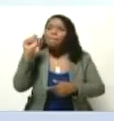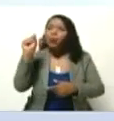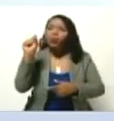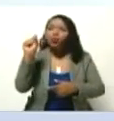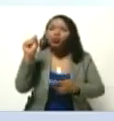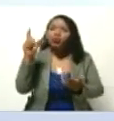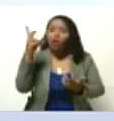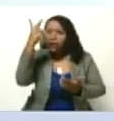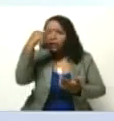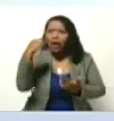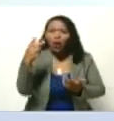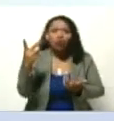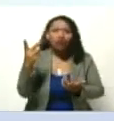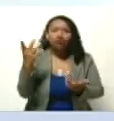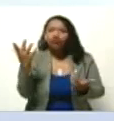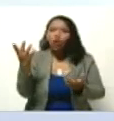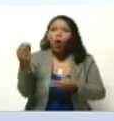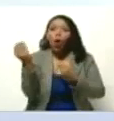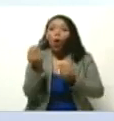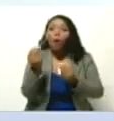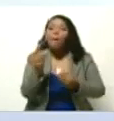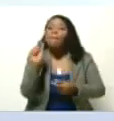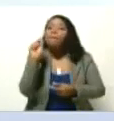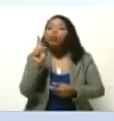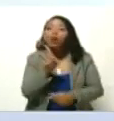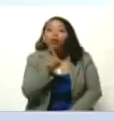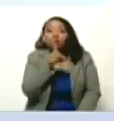es este? En silencio.